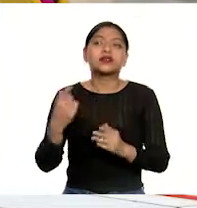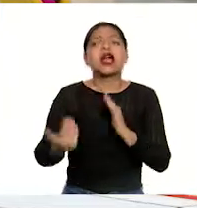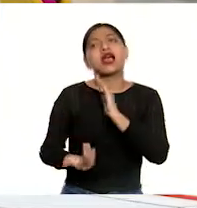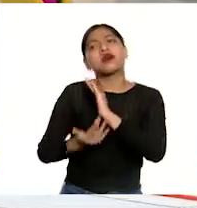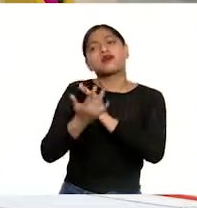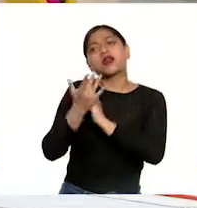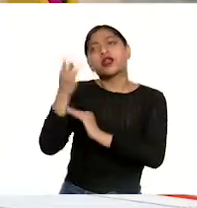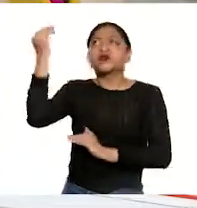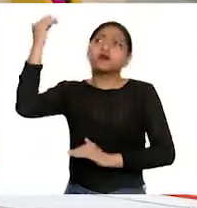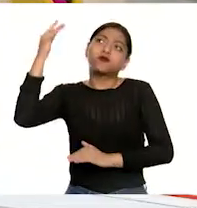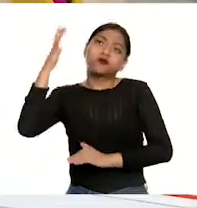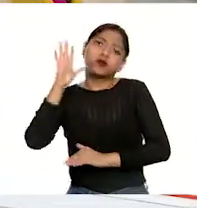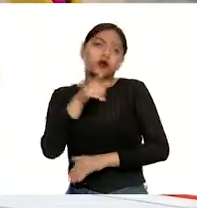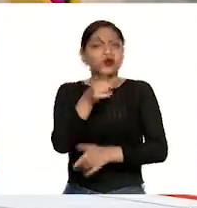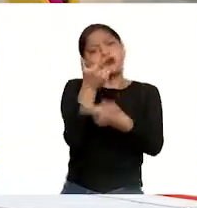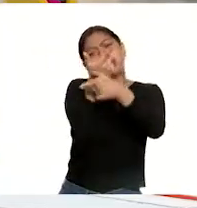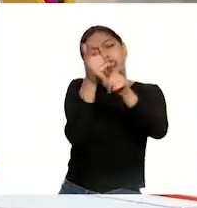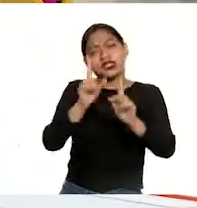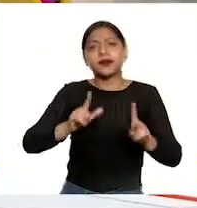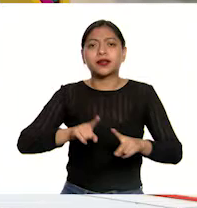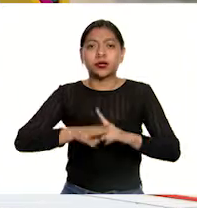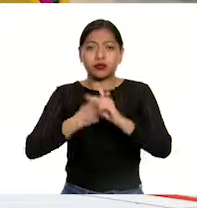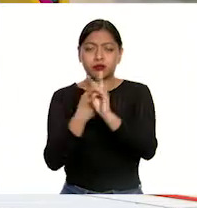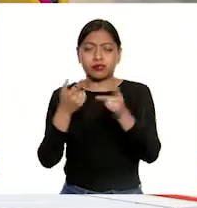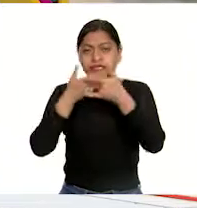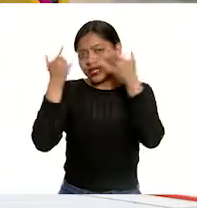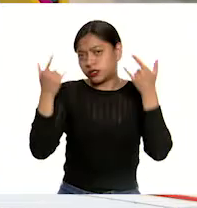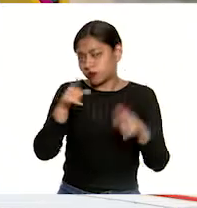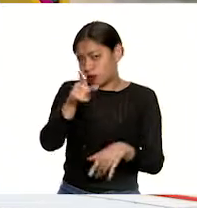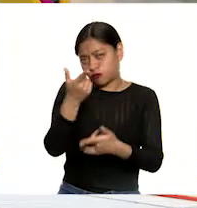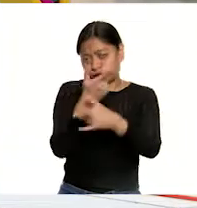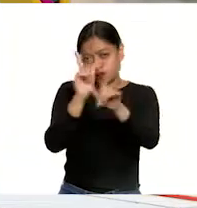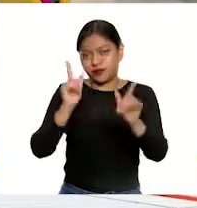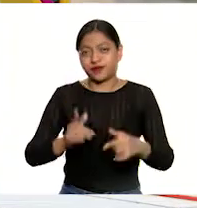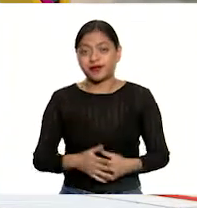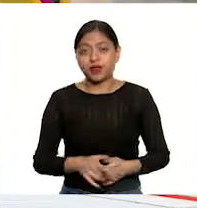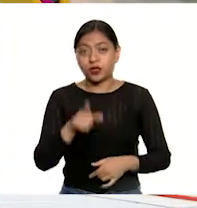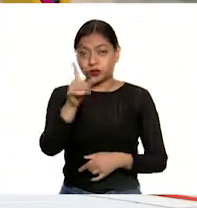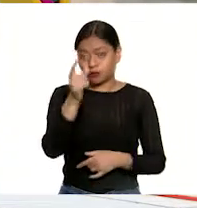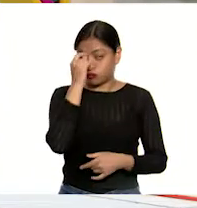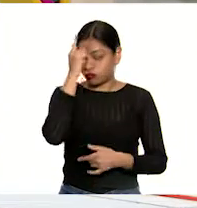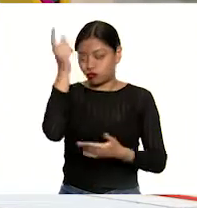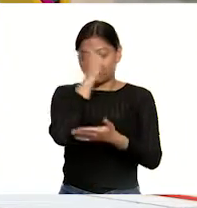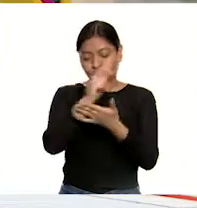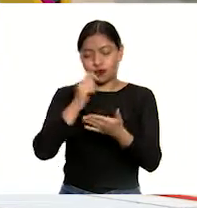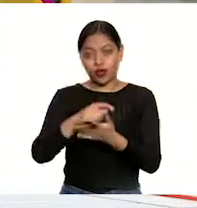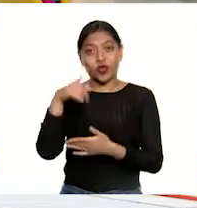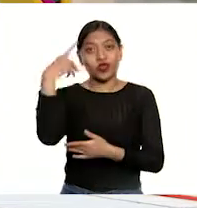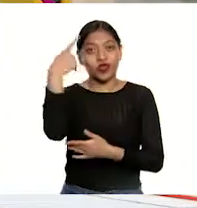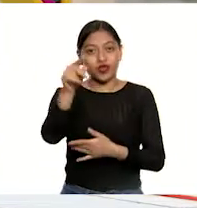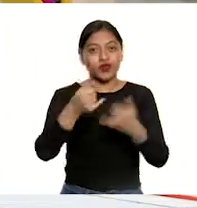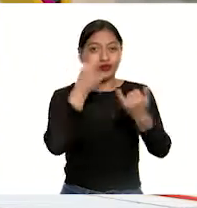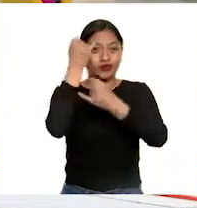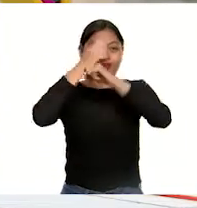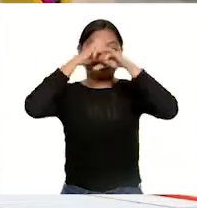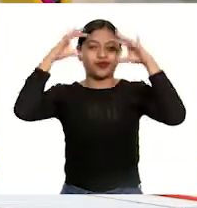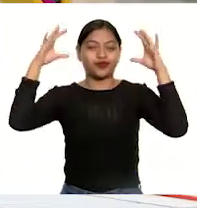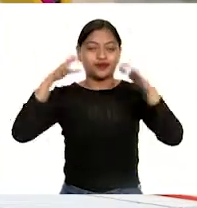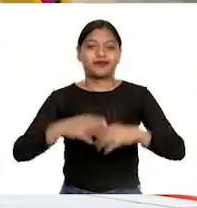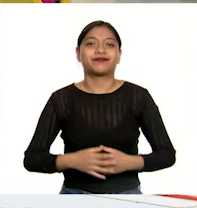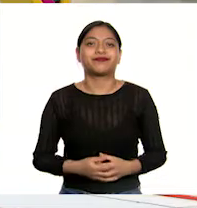pueden agregar todo lo que ustedes deseen en su cuento. Recuerden que forma parte de nuestra